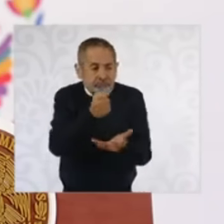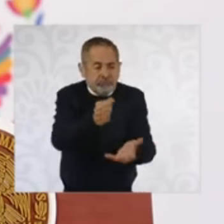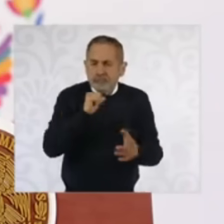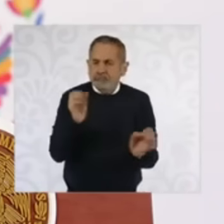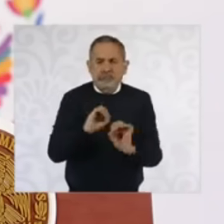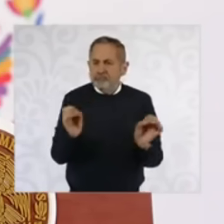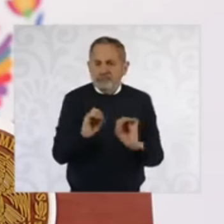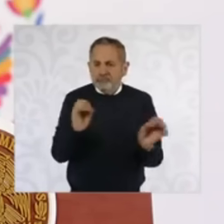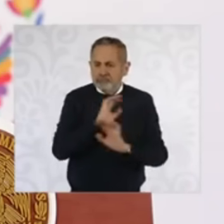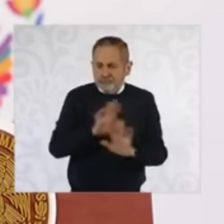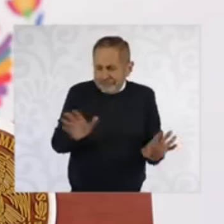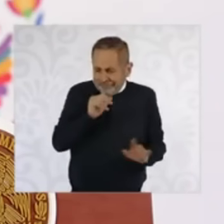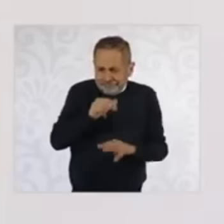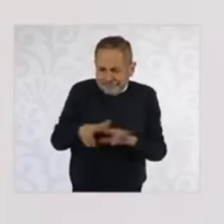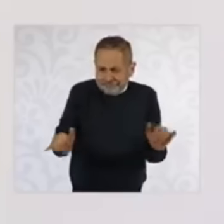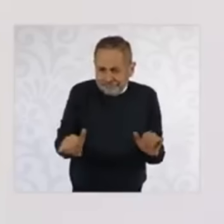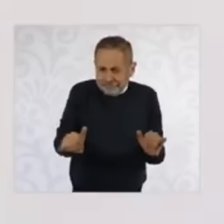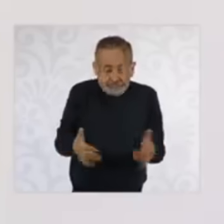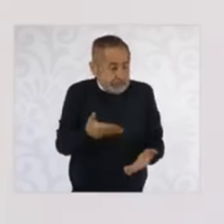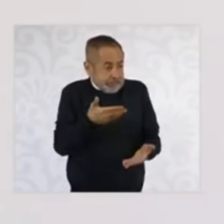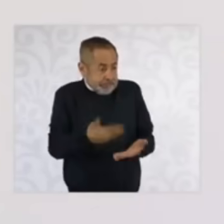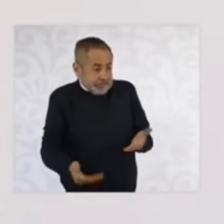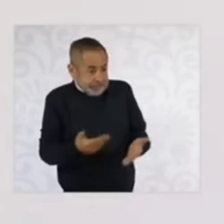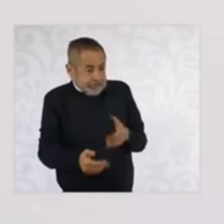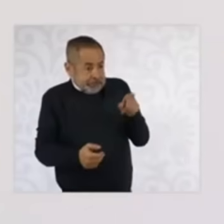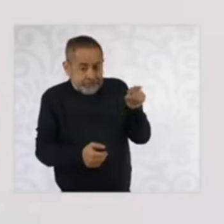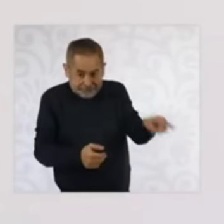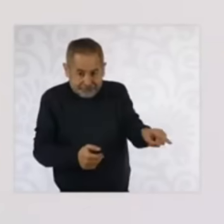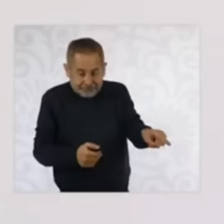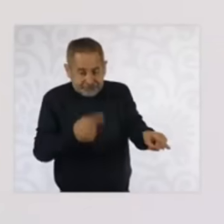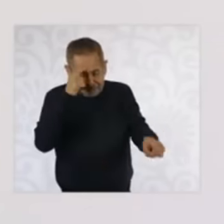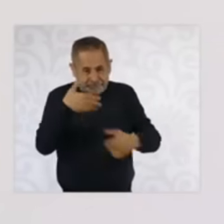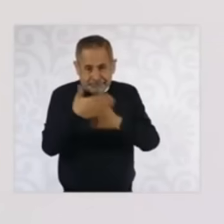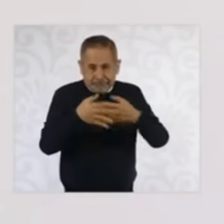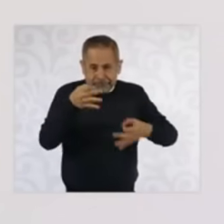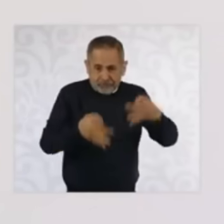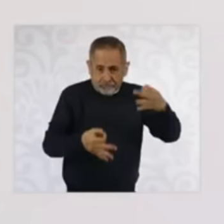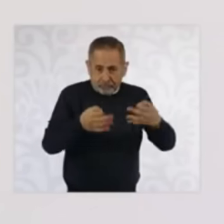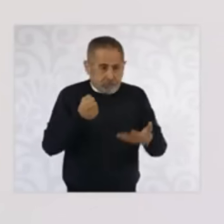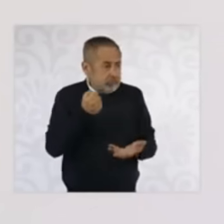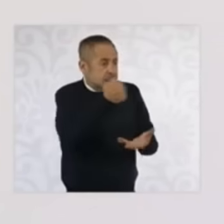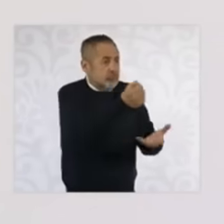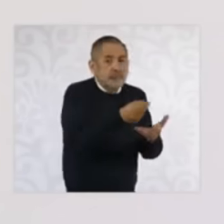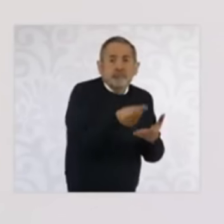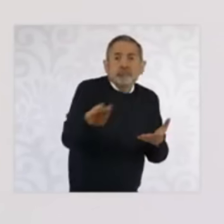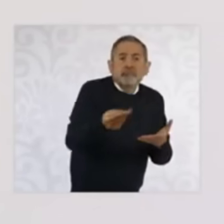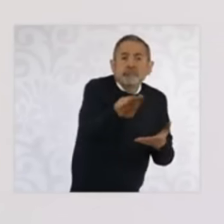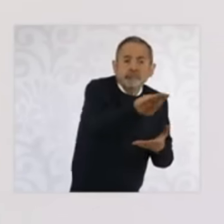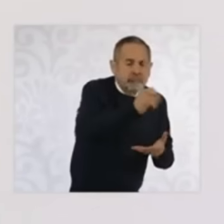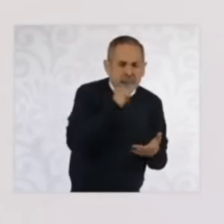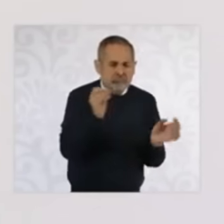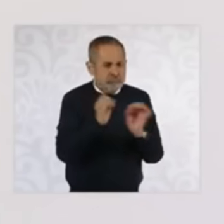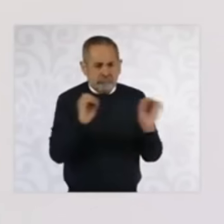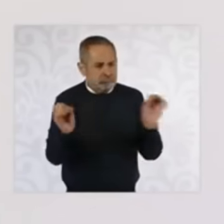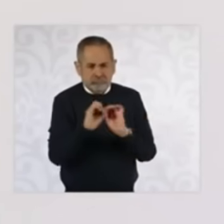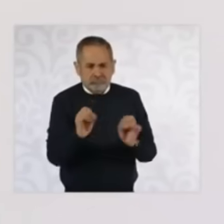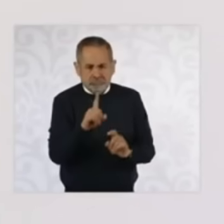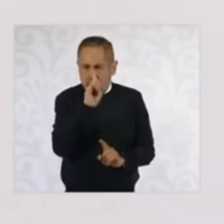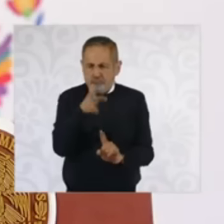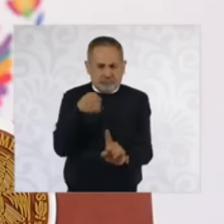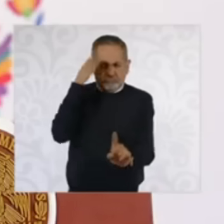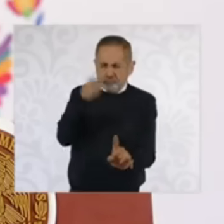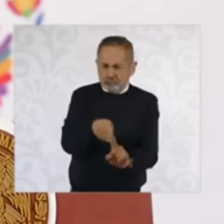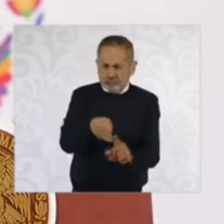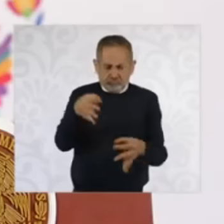hay financiamiento para la campaña de eh jueces juezas magistrados